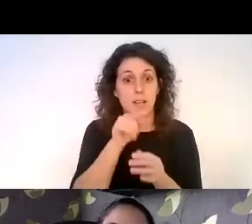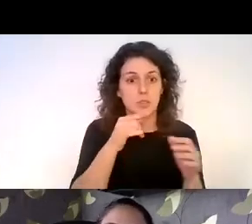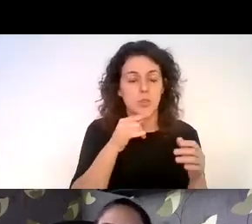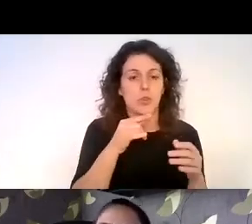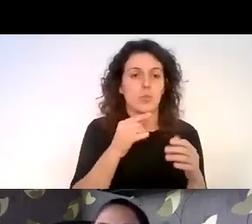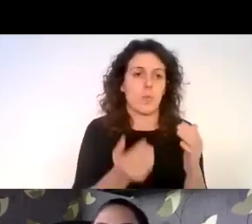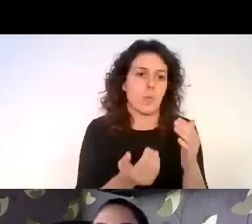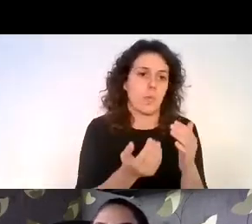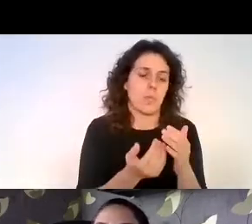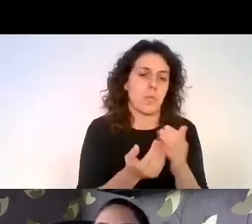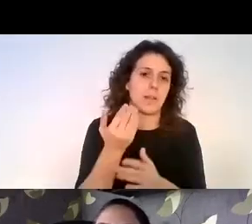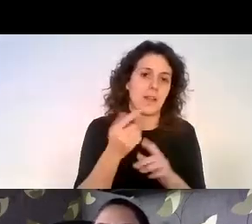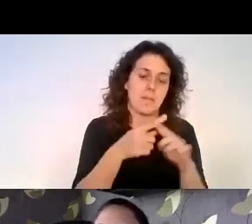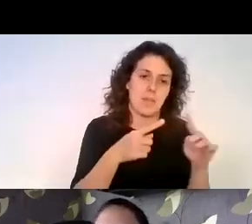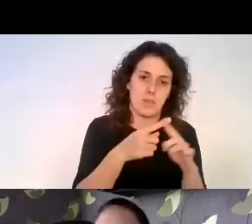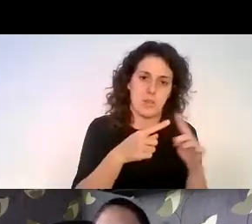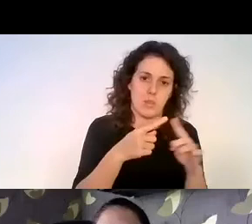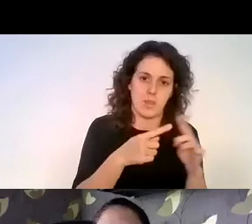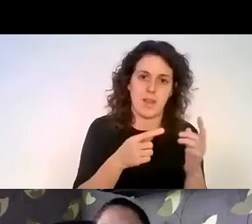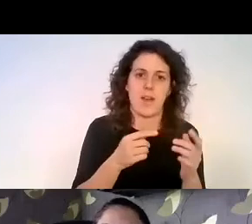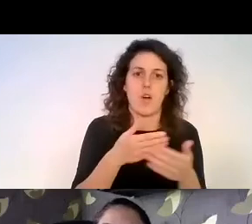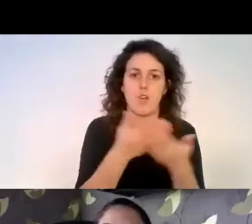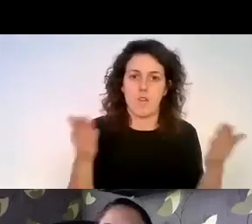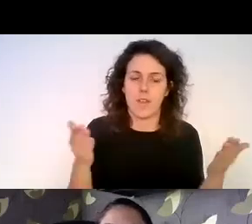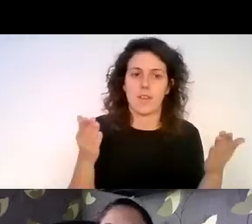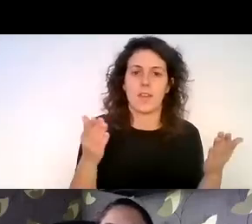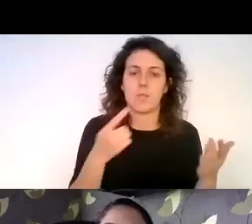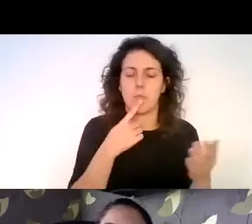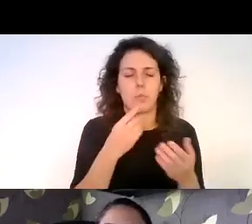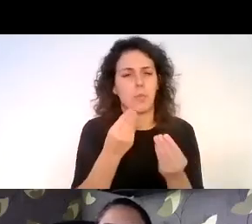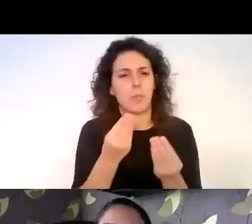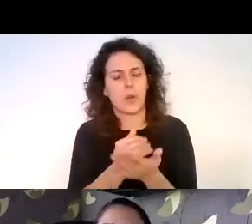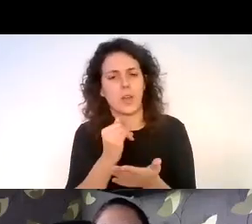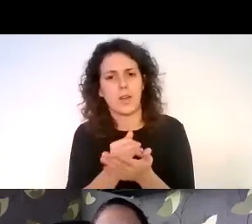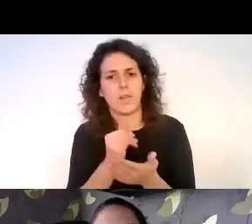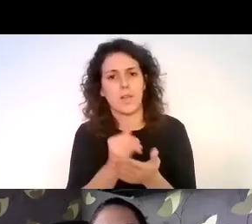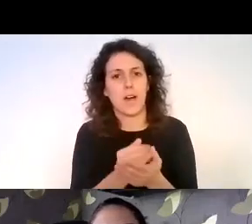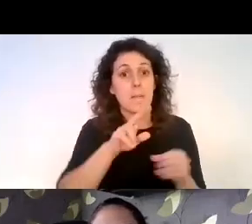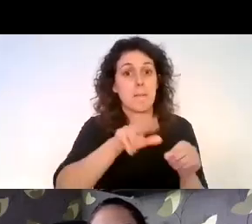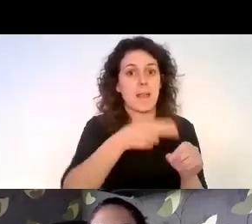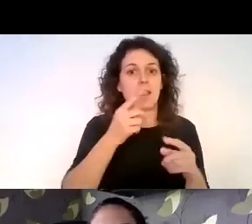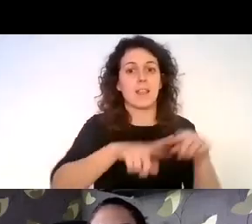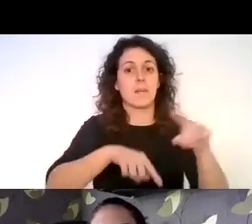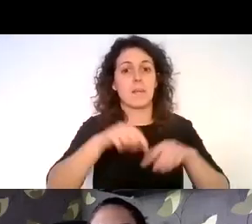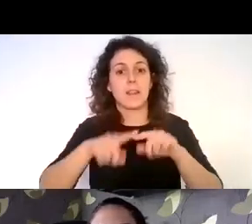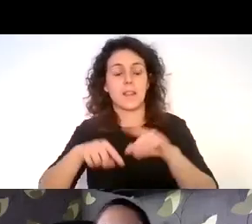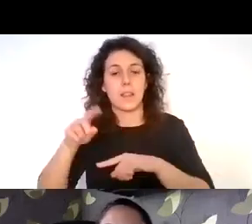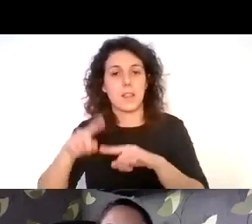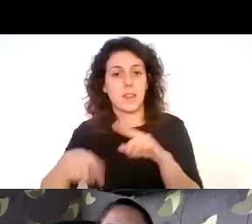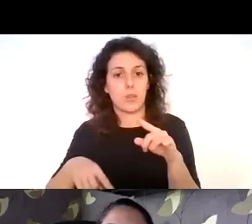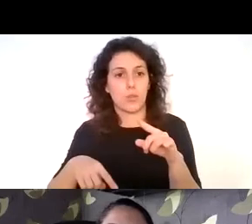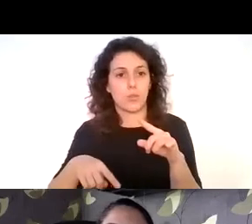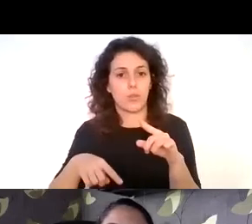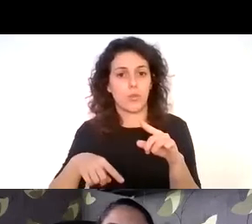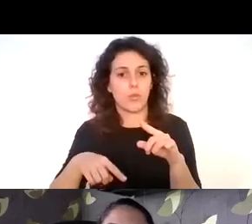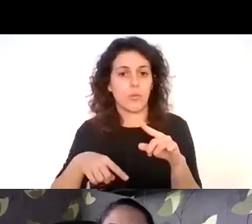mediodía. Ofrecen degustaciones de miel local con diferentes sabores de miel dependiendo de la fuente floral. Al final también